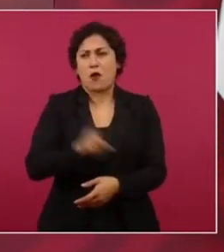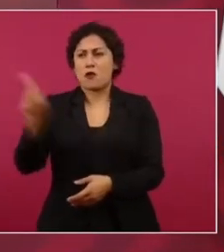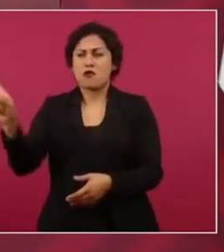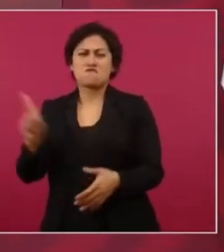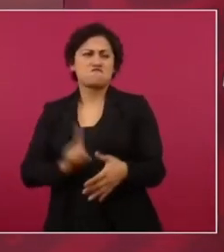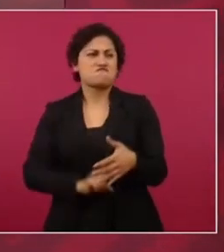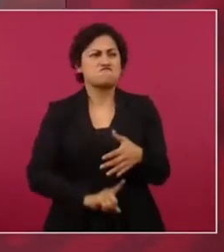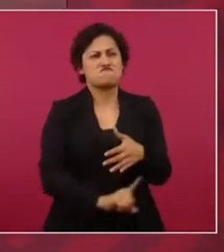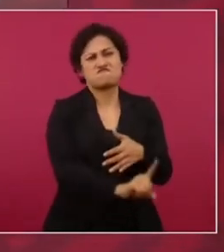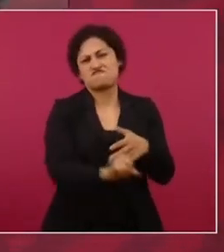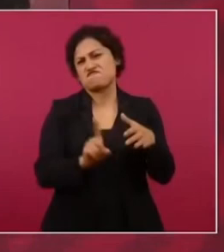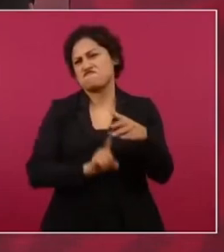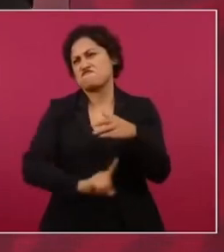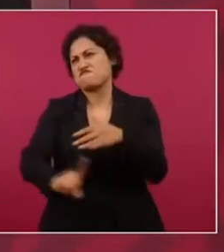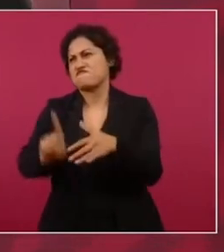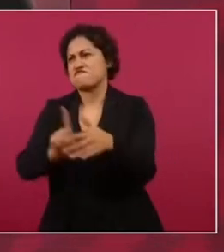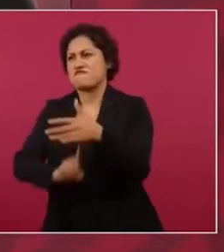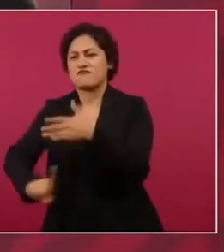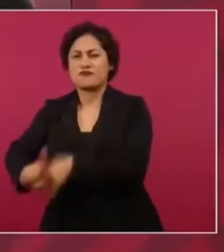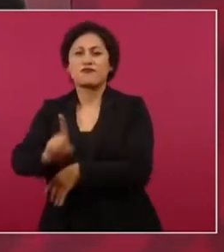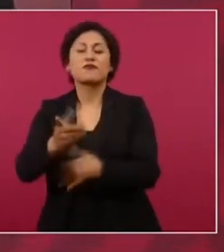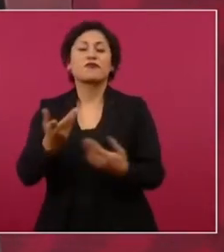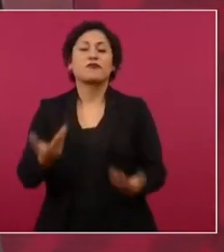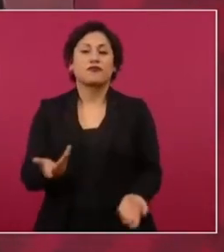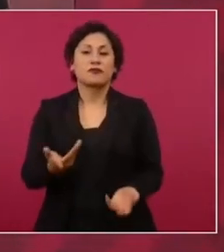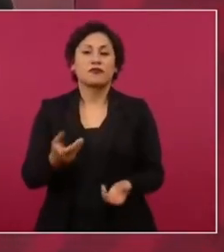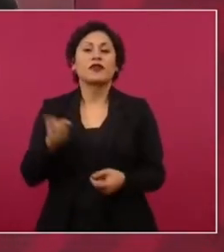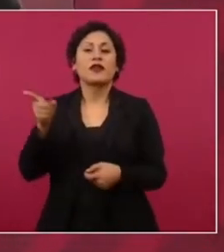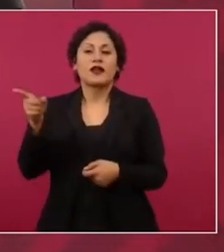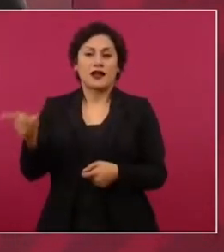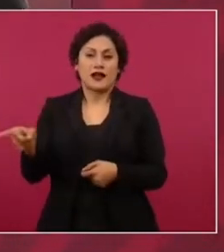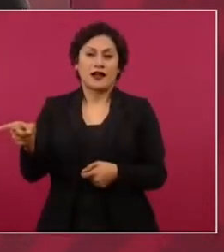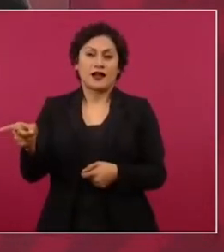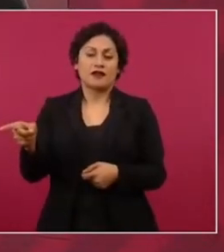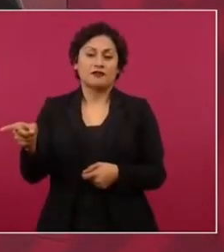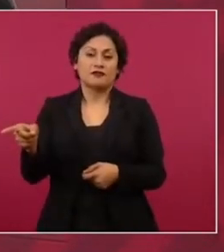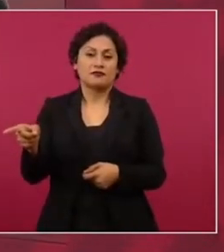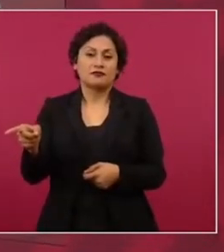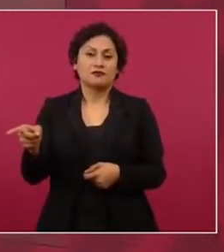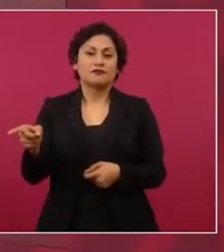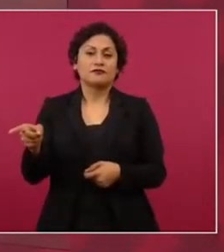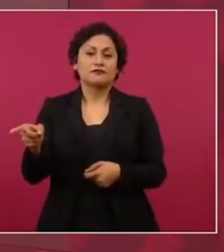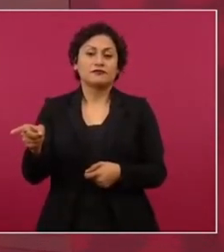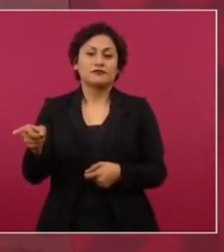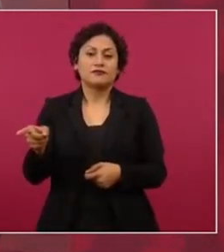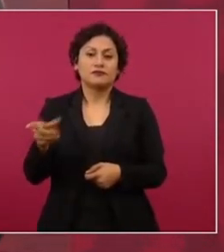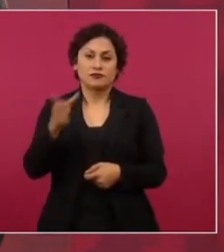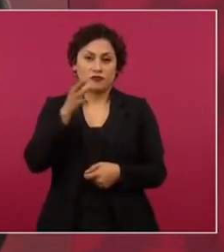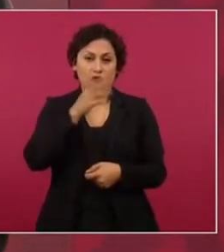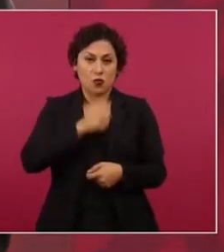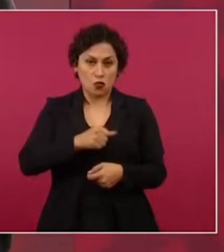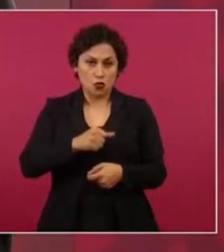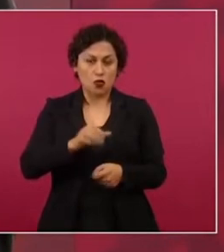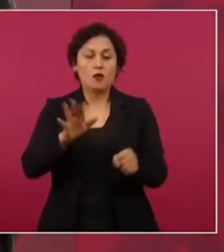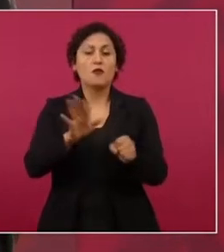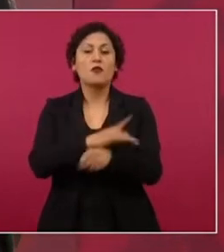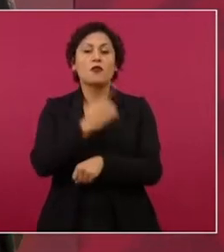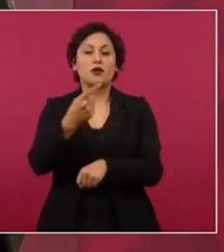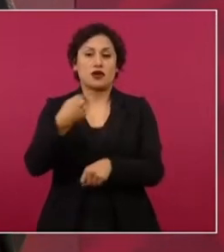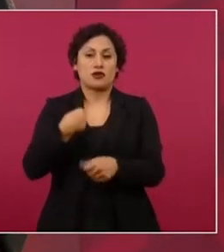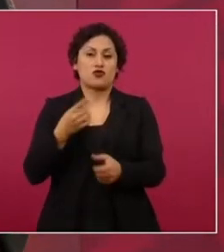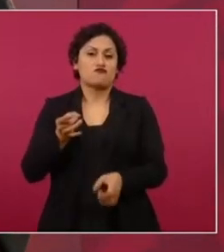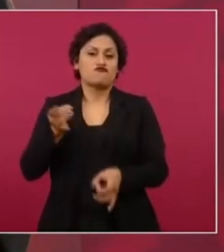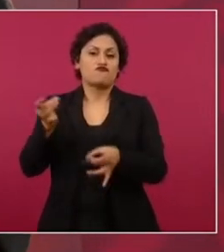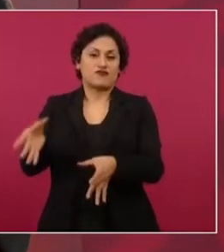No pudo del todo, porque al final de cuentas yo gané, me salvó Iztapalapa.